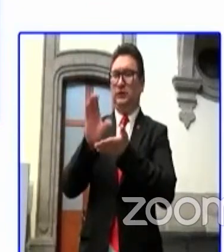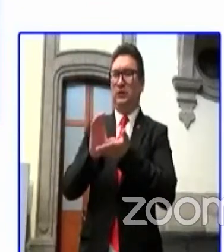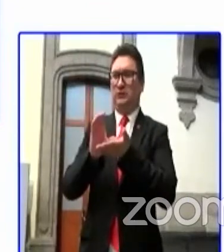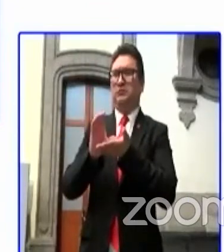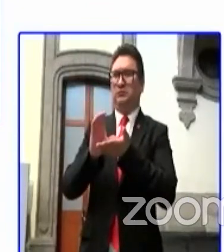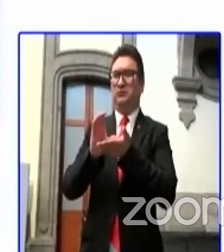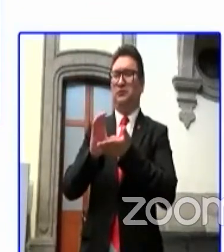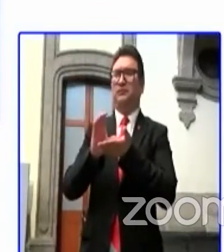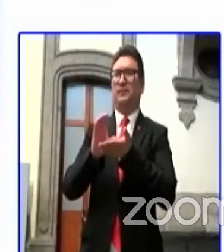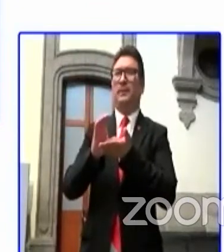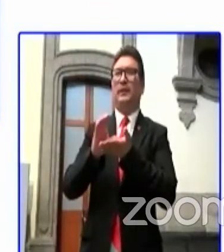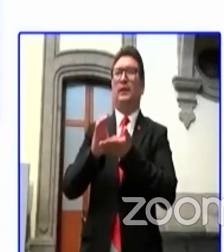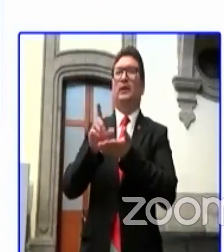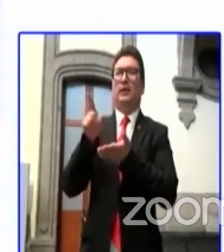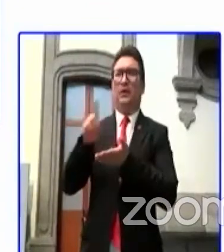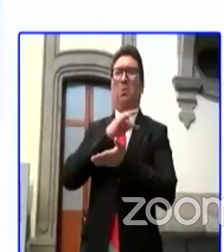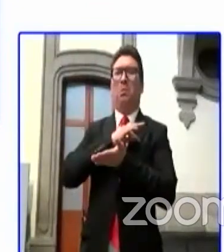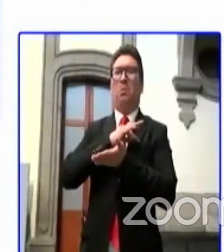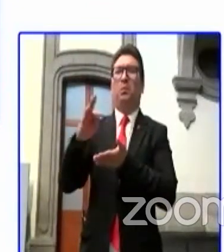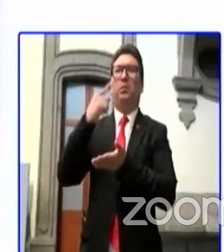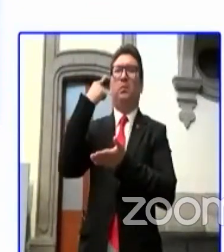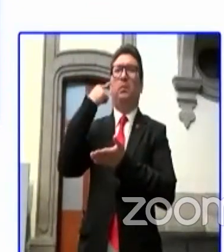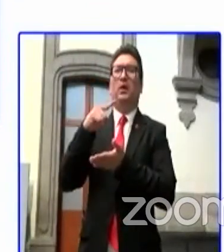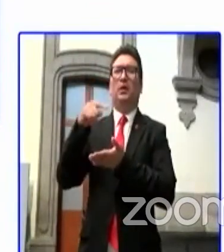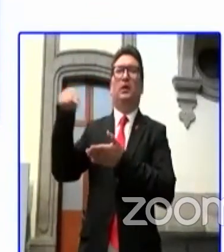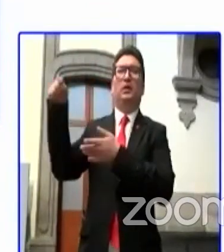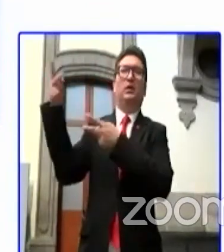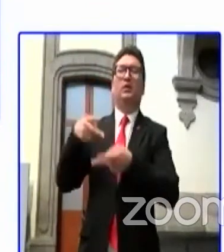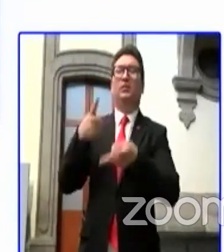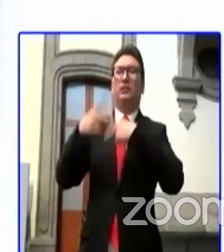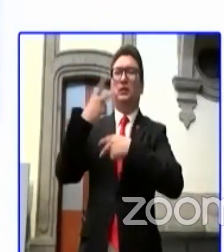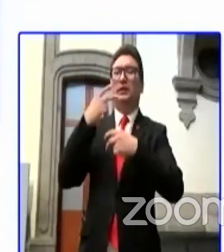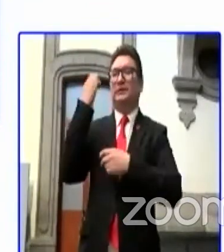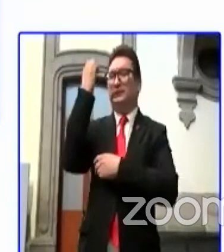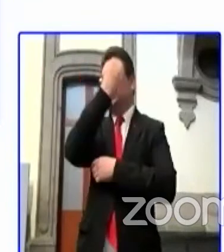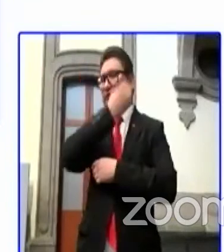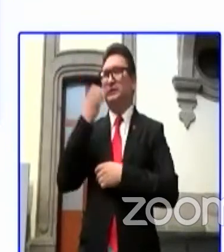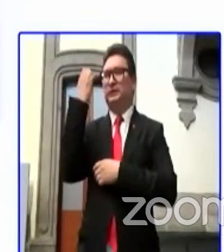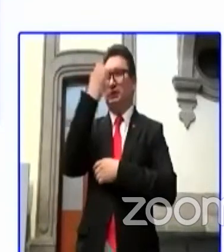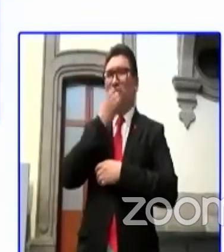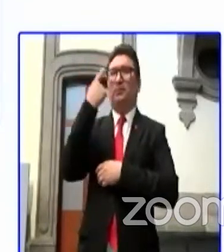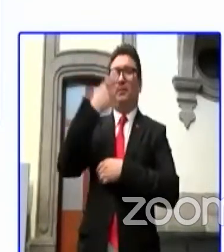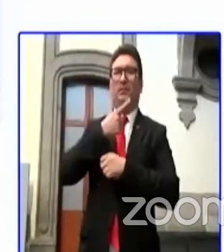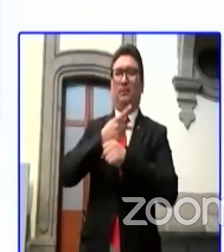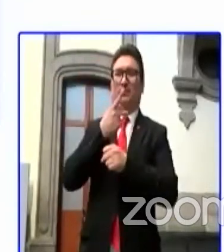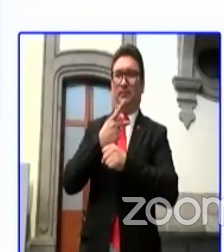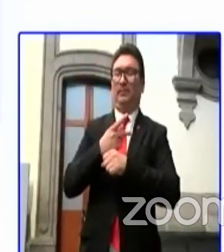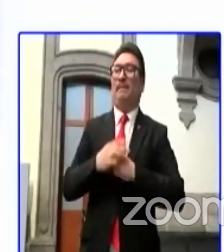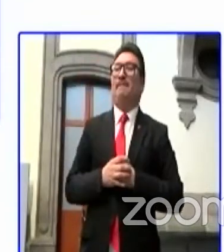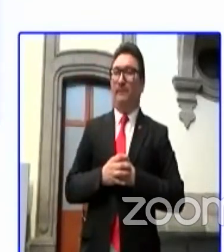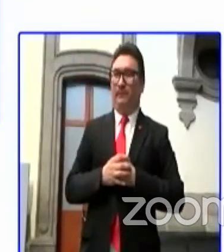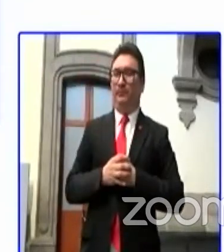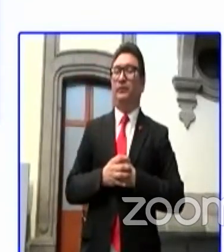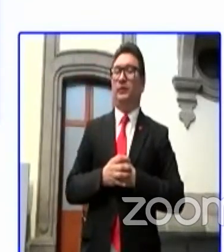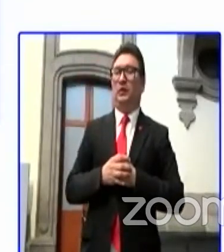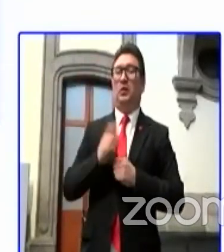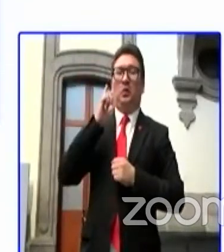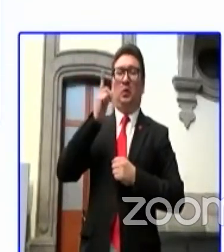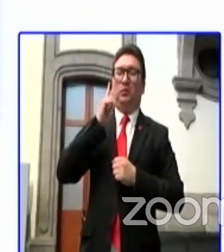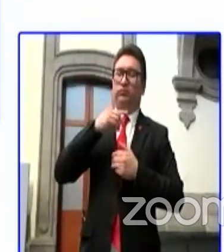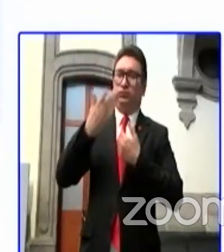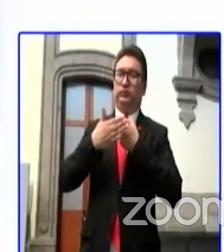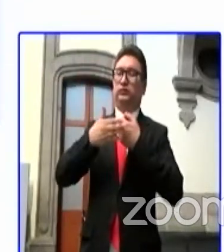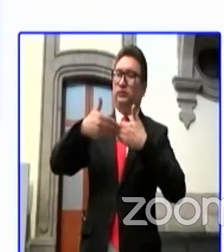Discapacidad sea sede para aplicación del examen único de bachillerato. Estamos seguros que con una